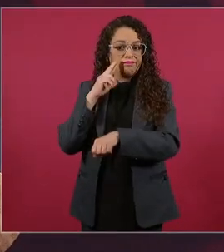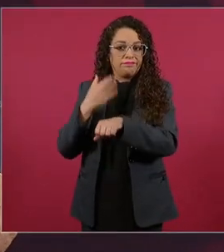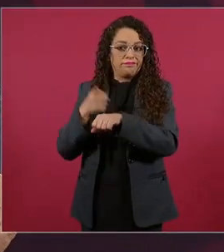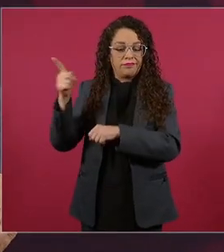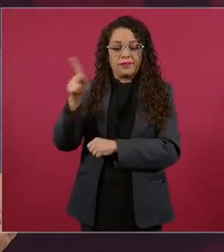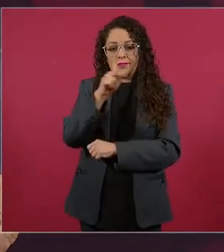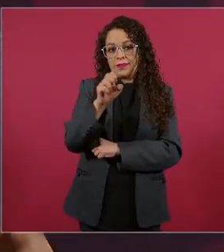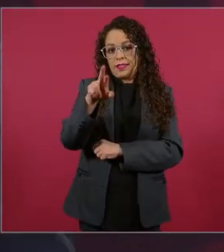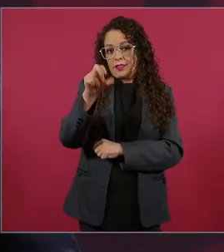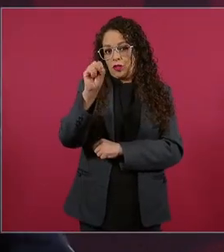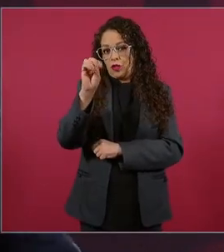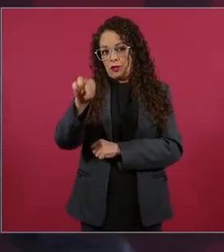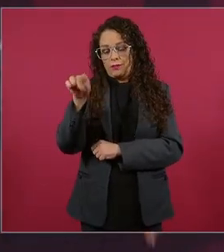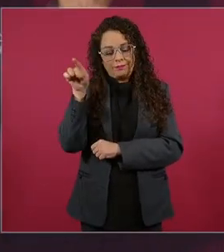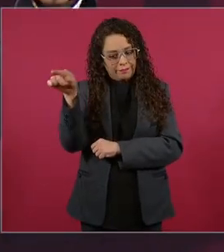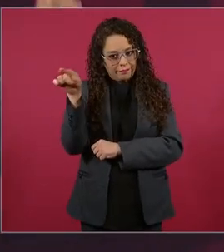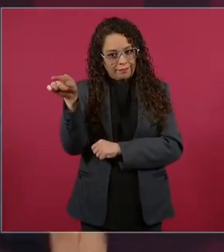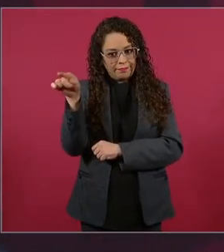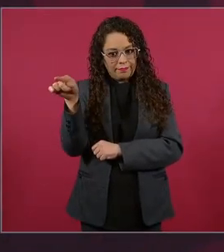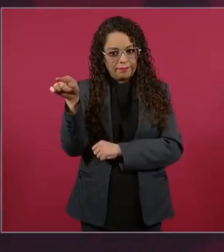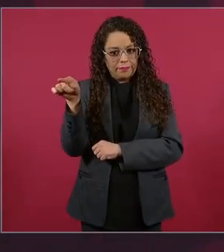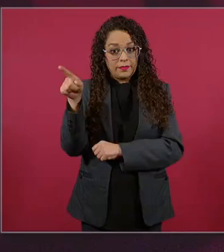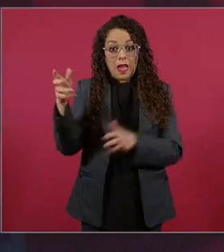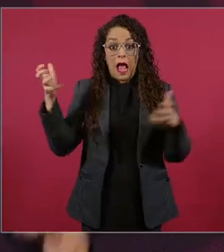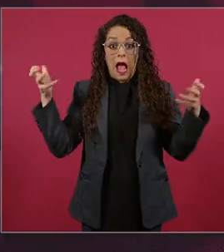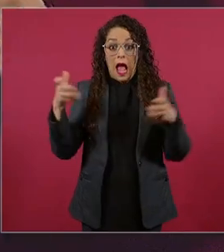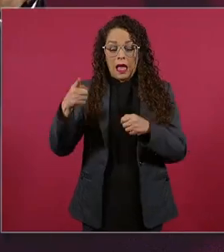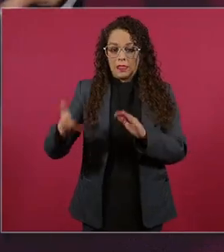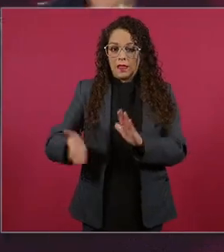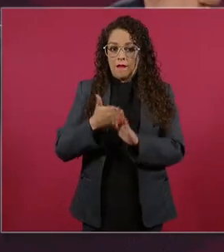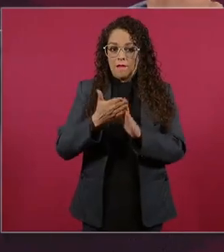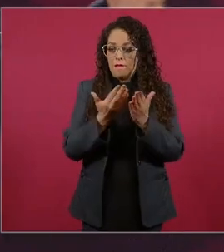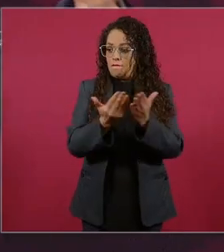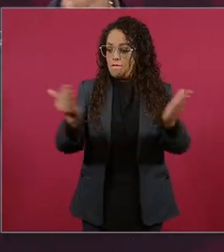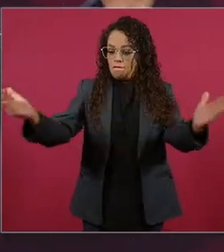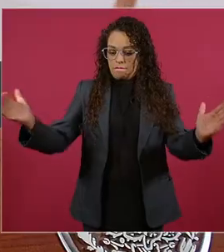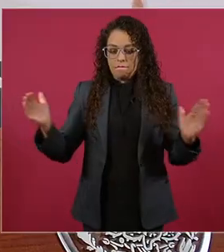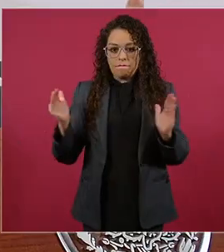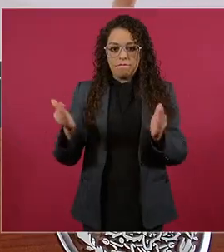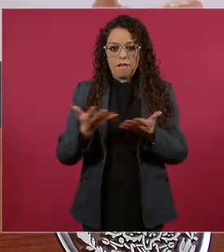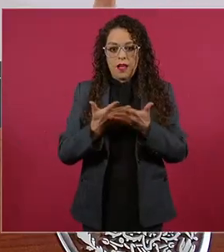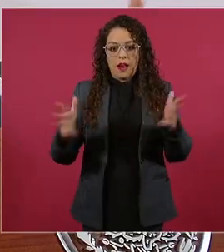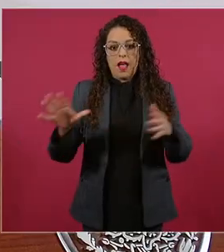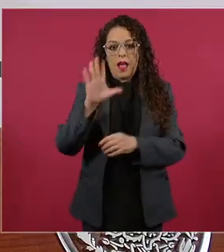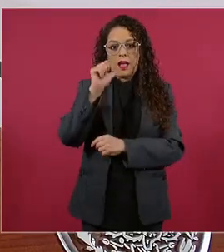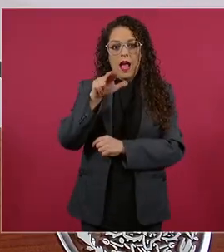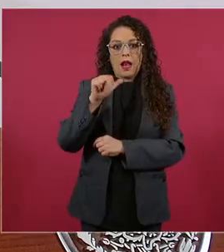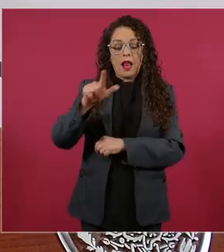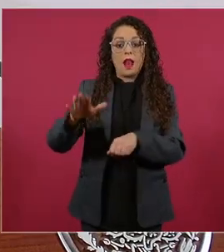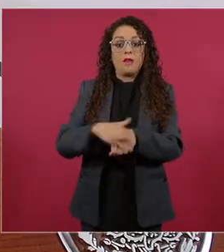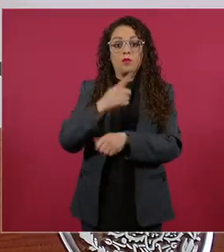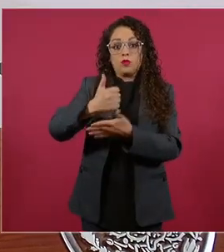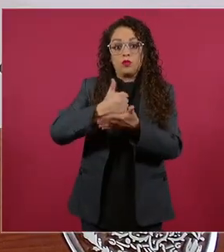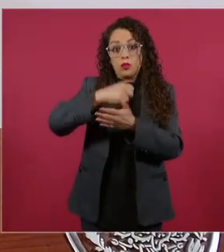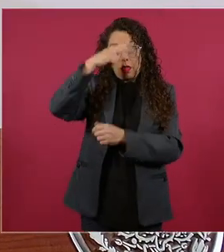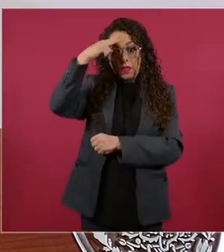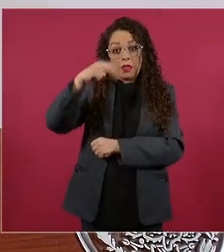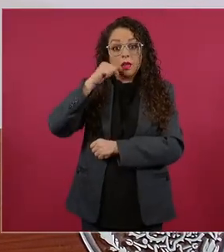Pearson construyó el gran canal del desagüe porque se inundaba toda la Ciudad de